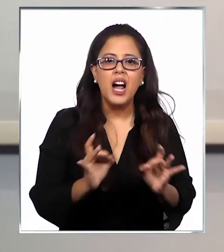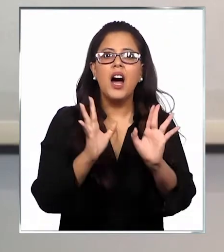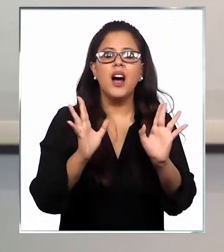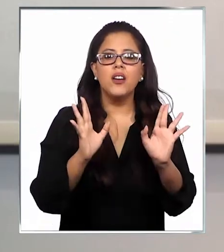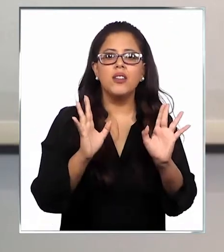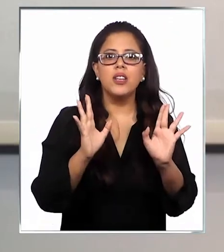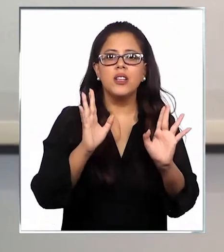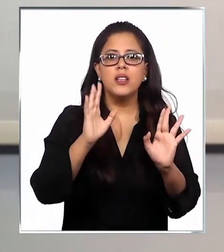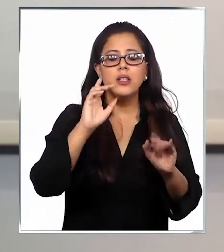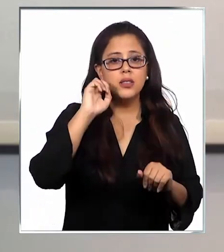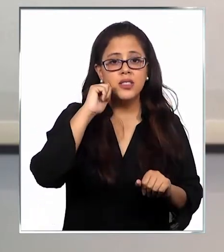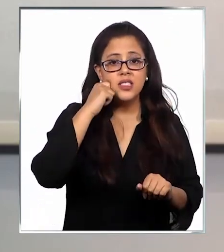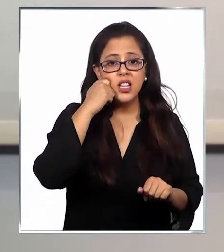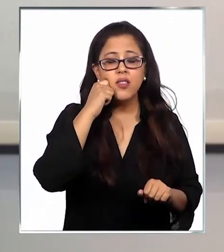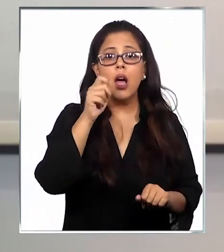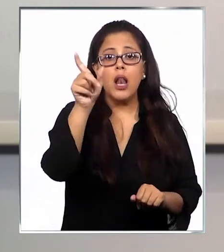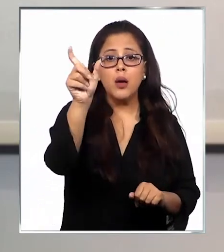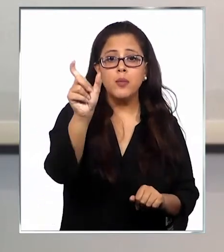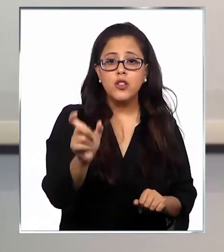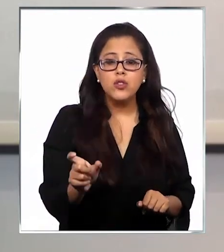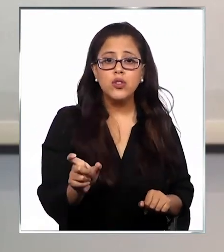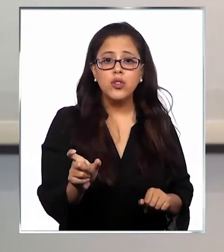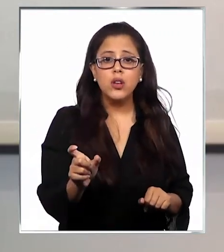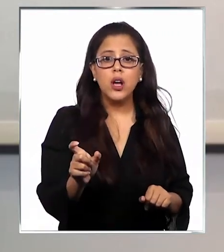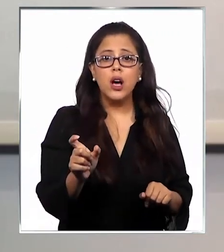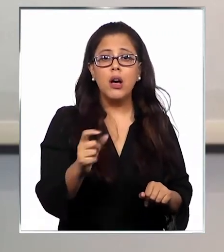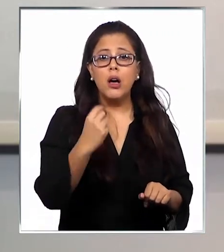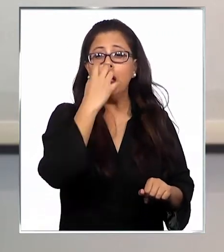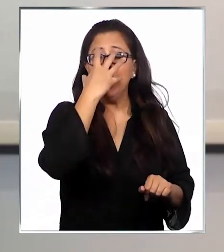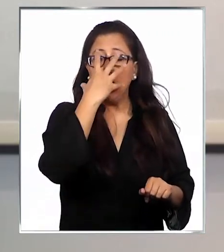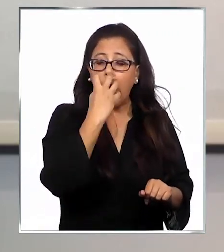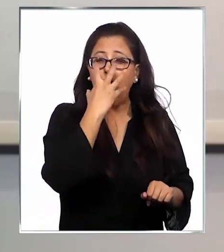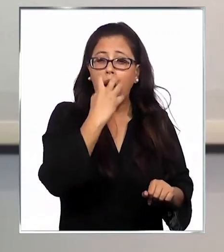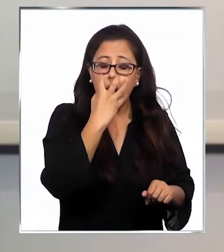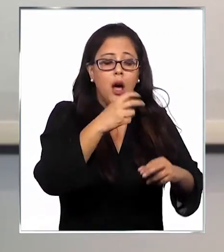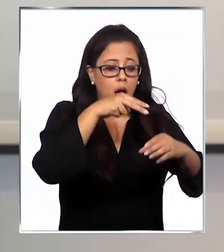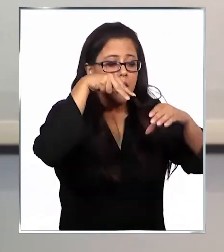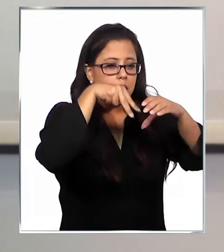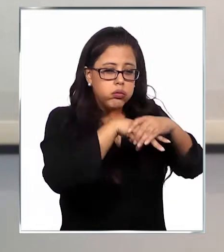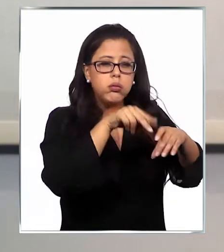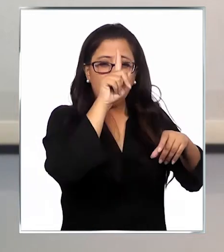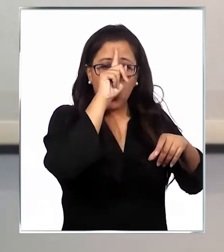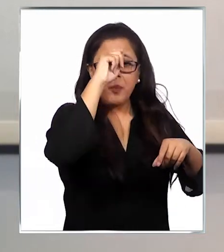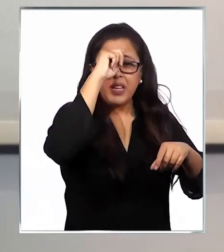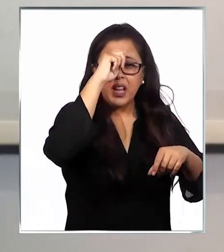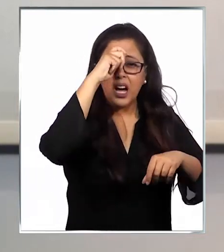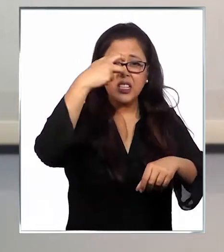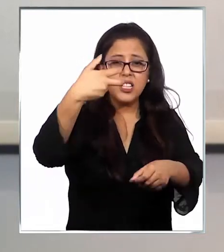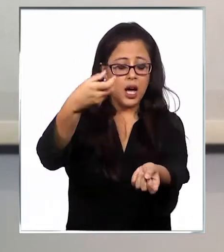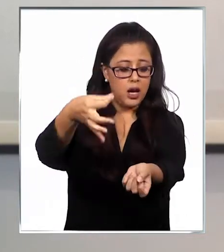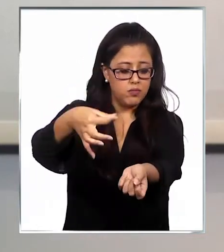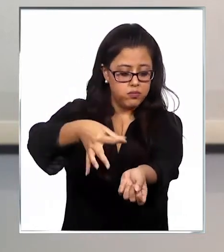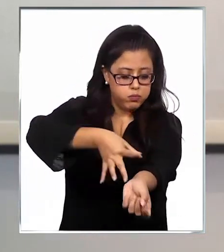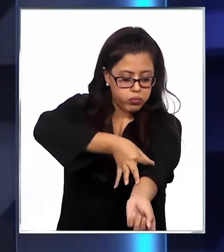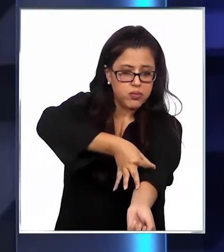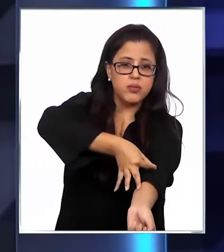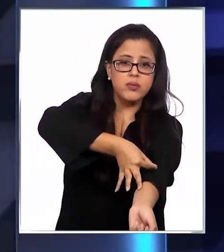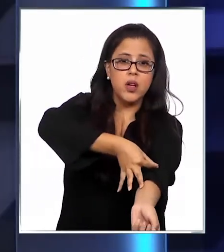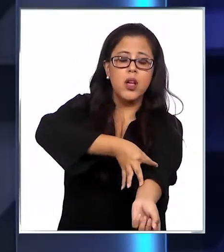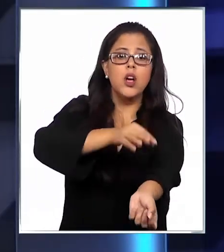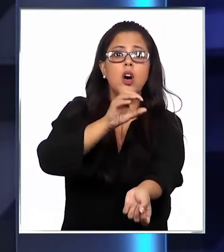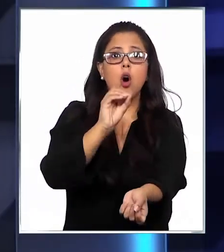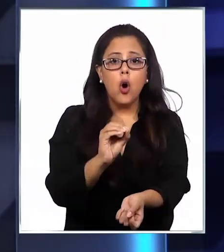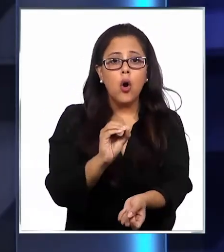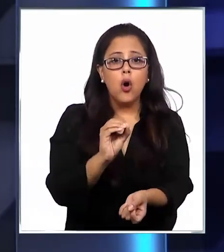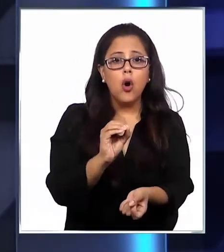reacción que determine que la persona haya terminado hospitalizada con algún tratamiento endovenoso, estos que se colocan a la vena, o con